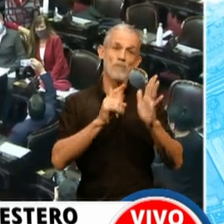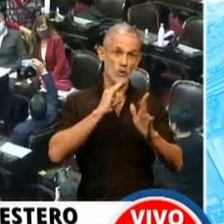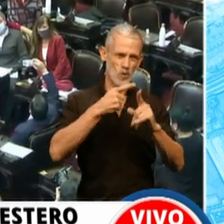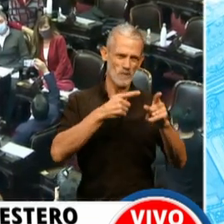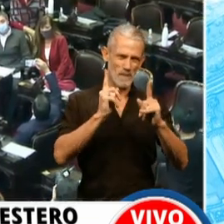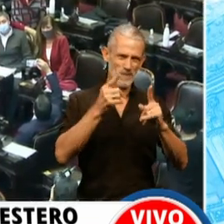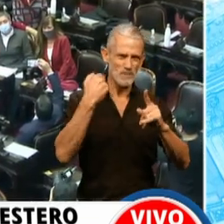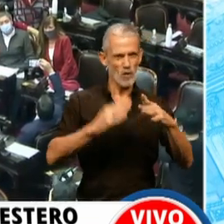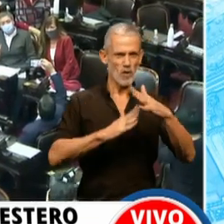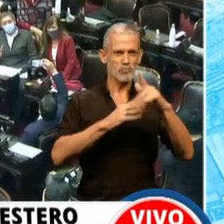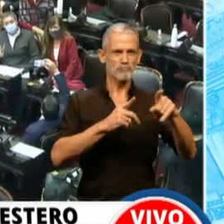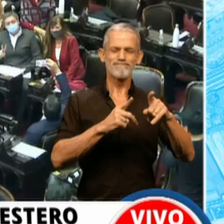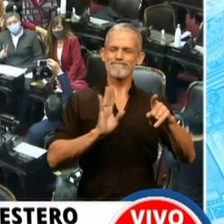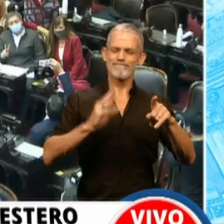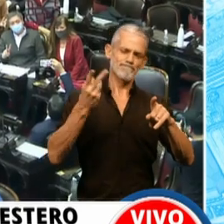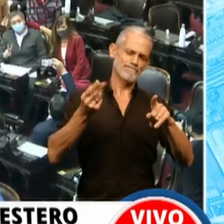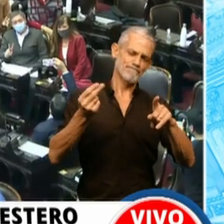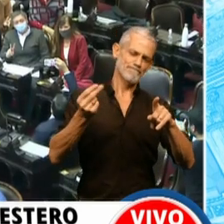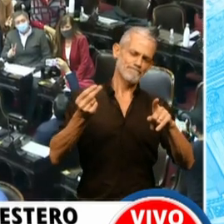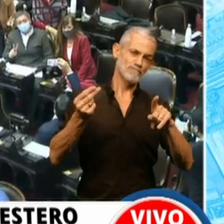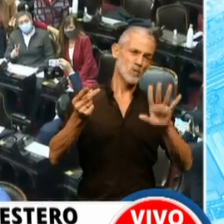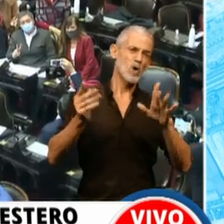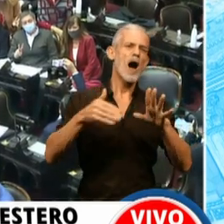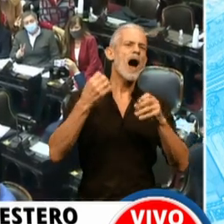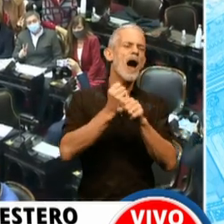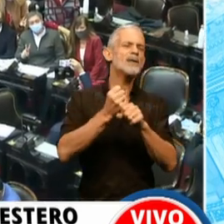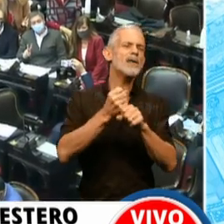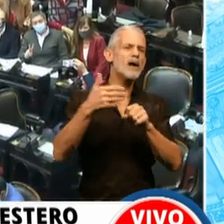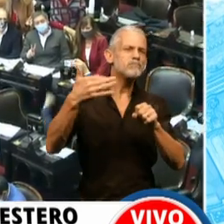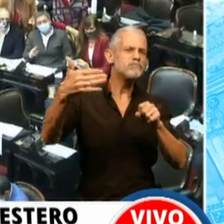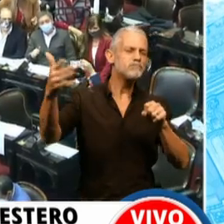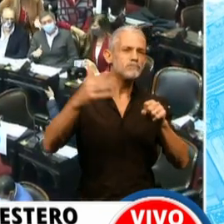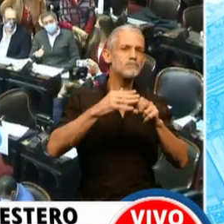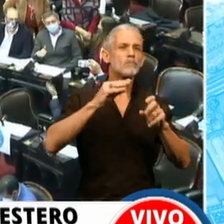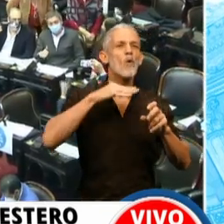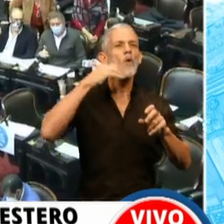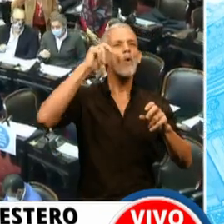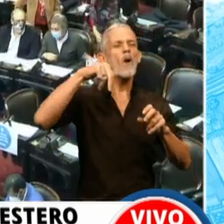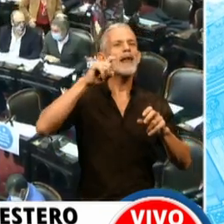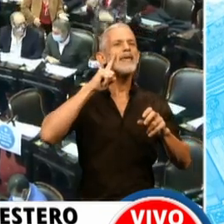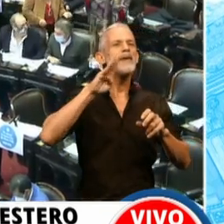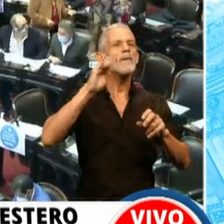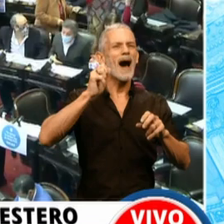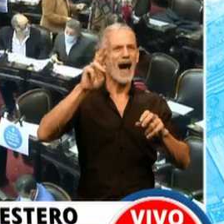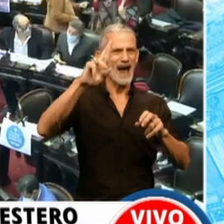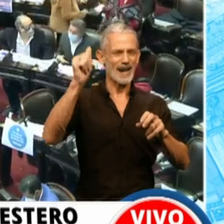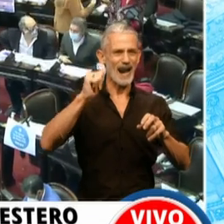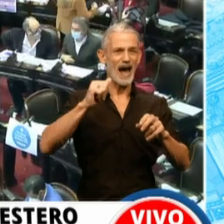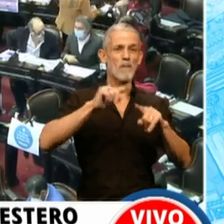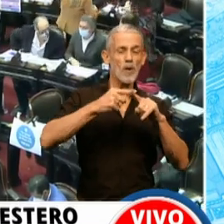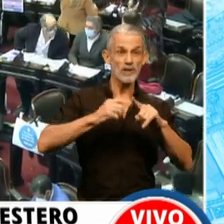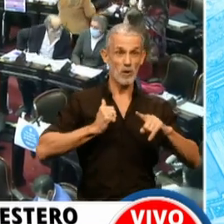opone hasta que aparece posteriormente los juan felipe bar político y militar